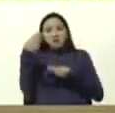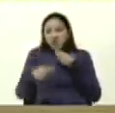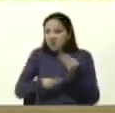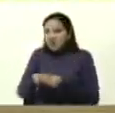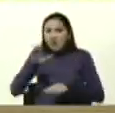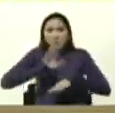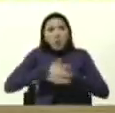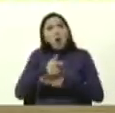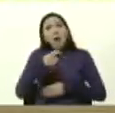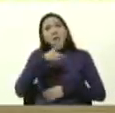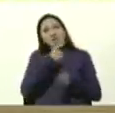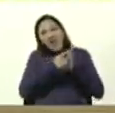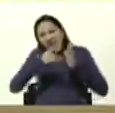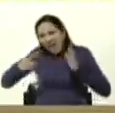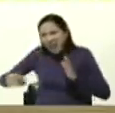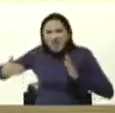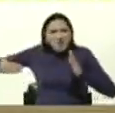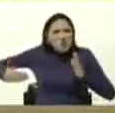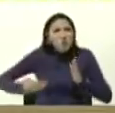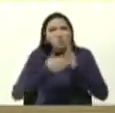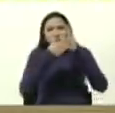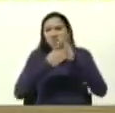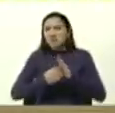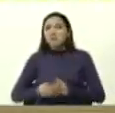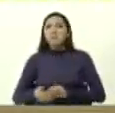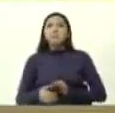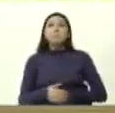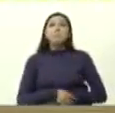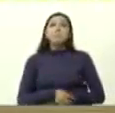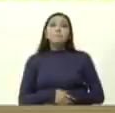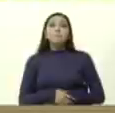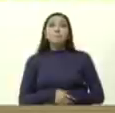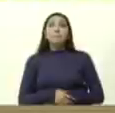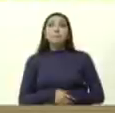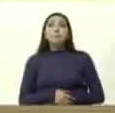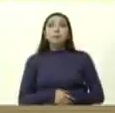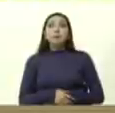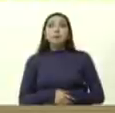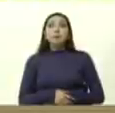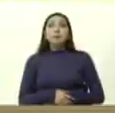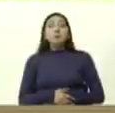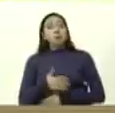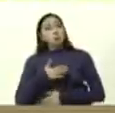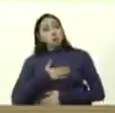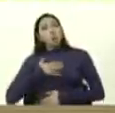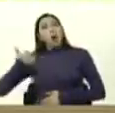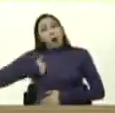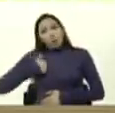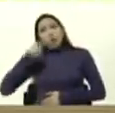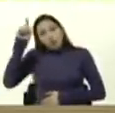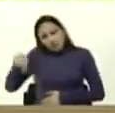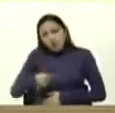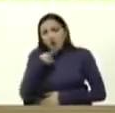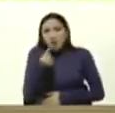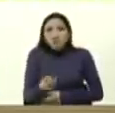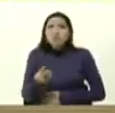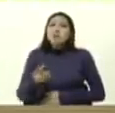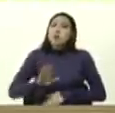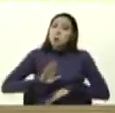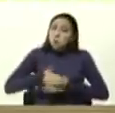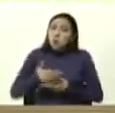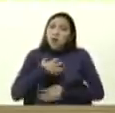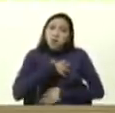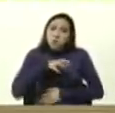migrantes tienen derecho según las convenciones internacionales. Así que, bueno, quise aprovechar este espacio que es de